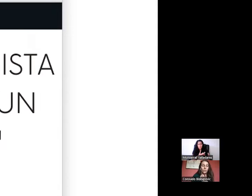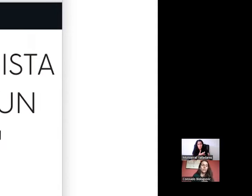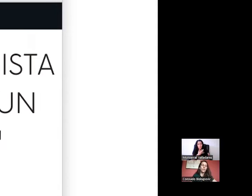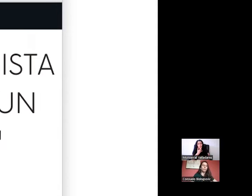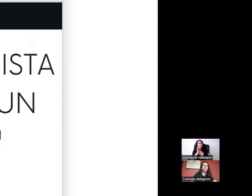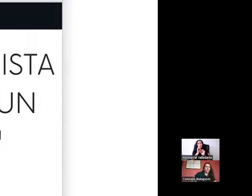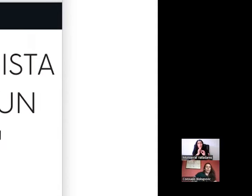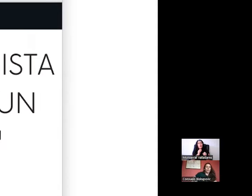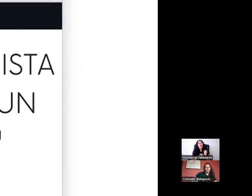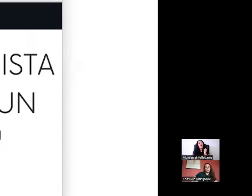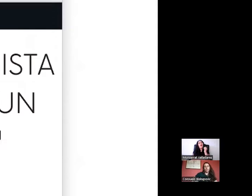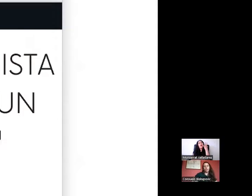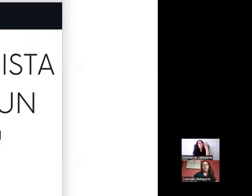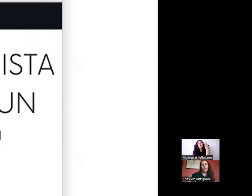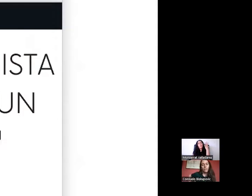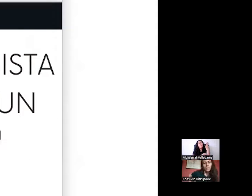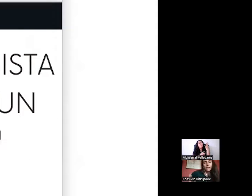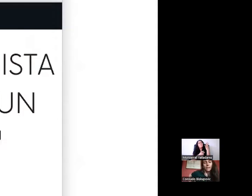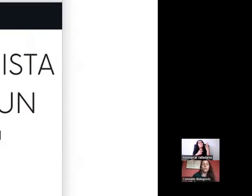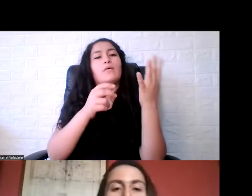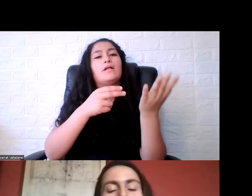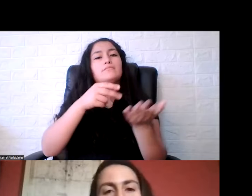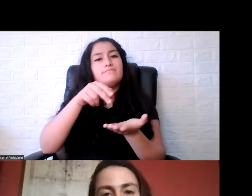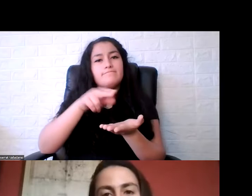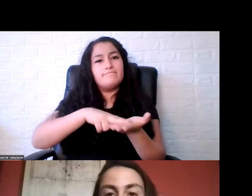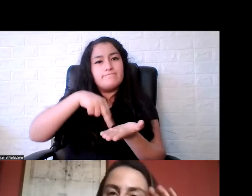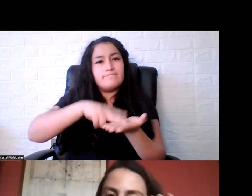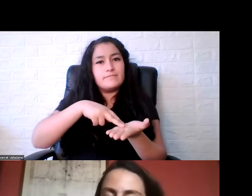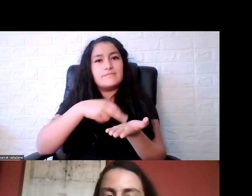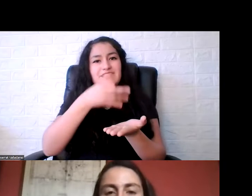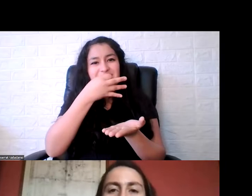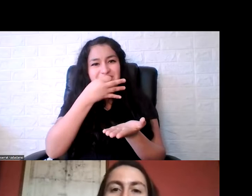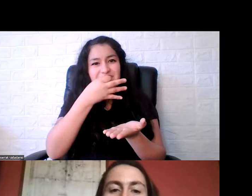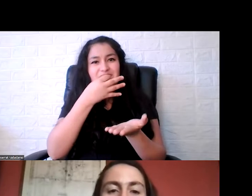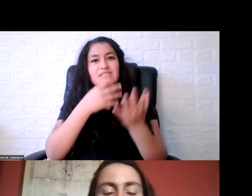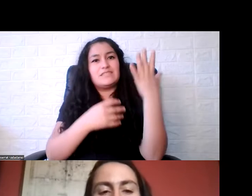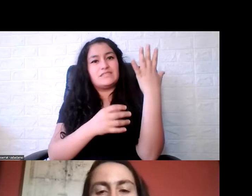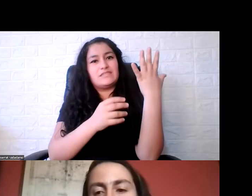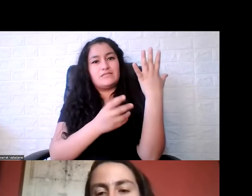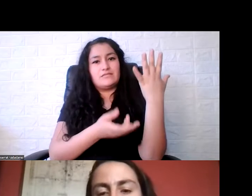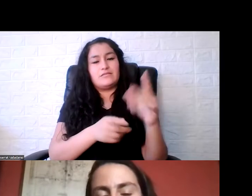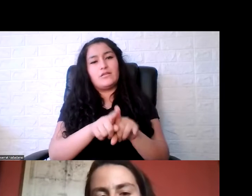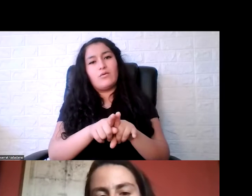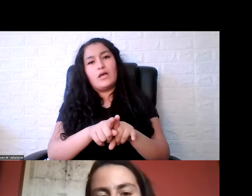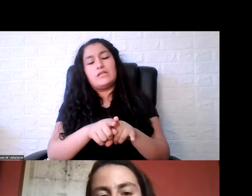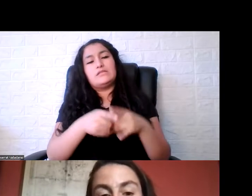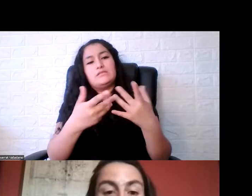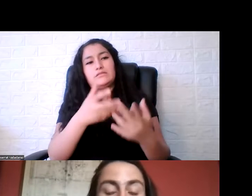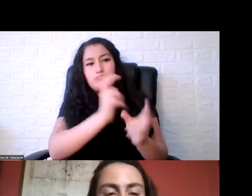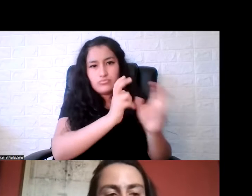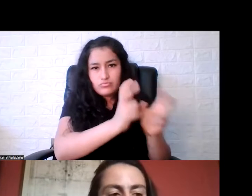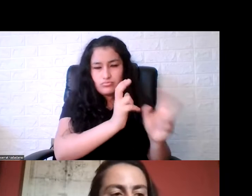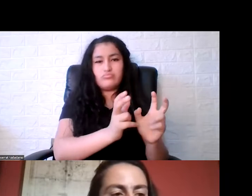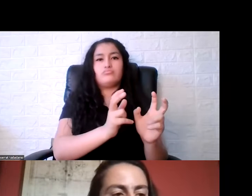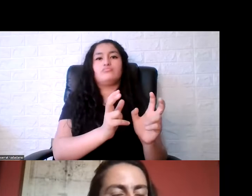dar muchos detalles porque la idea de la entrevista es que sea anónima. Entonces, cuando yo pongo entrevista entre paréntesis, no es en una